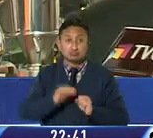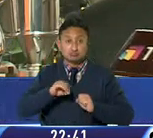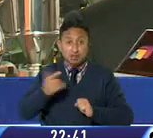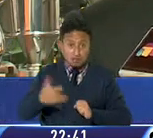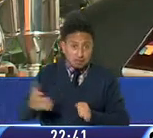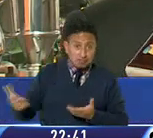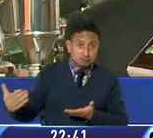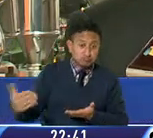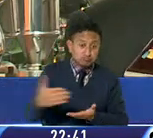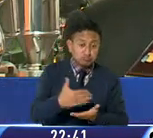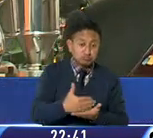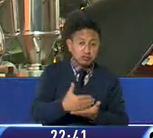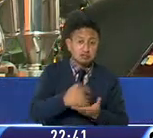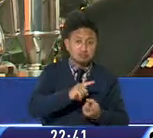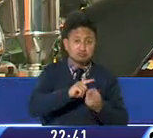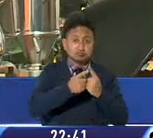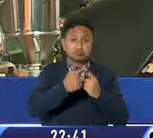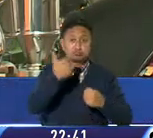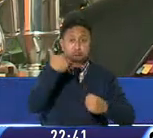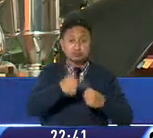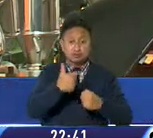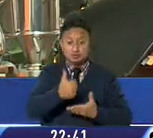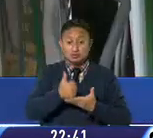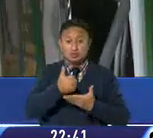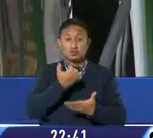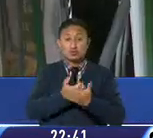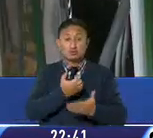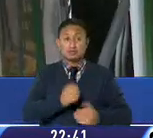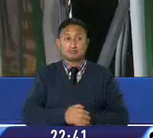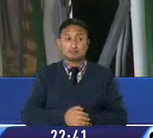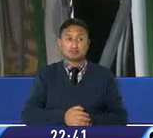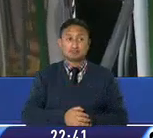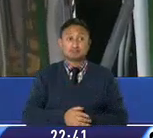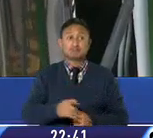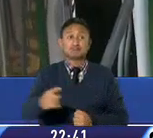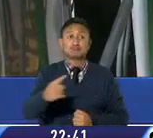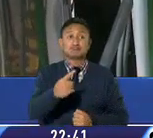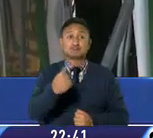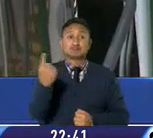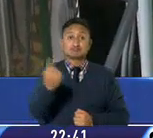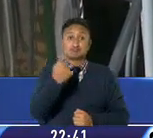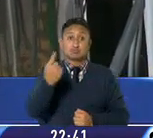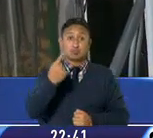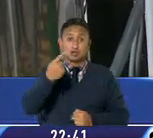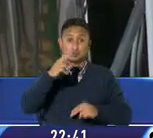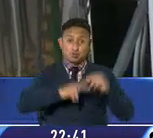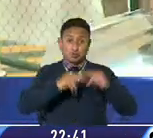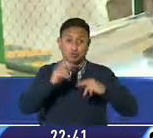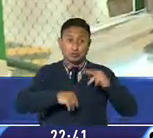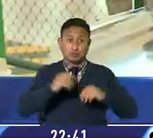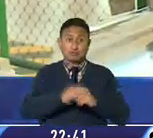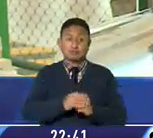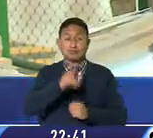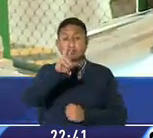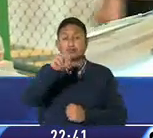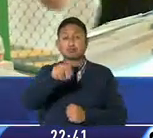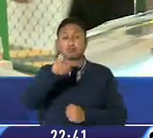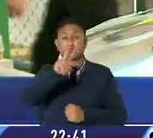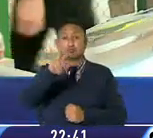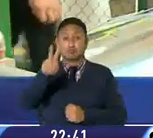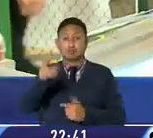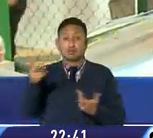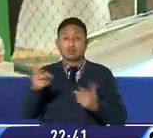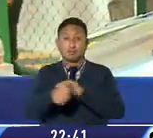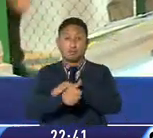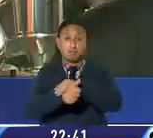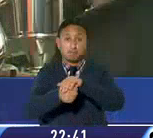hacemos combustible para ayudar a la economía del Ecuador. Se estima que una de las primeras plantas que se construirán en el 2022 estará en